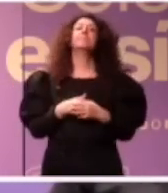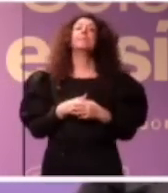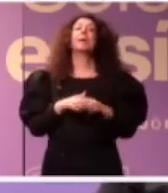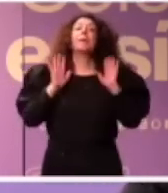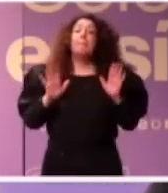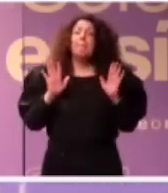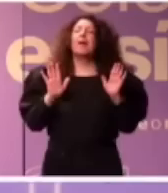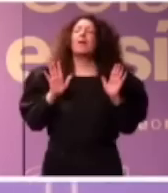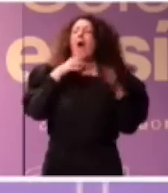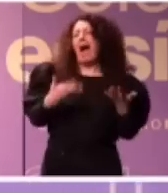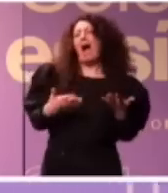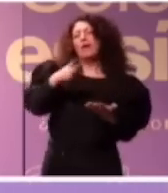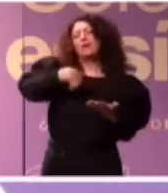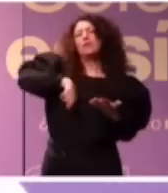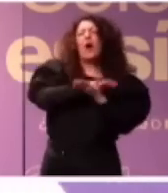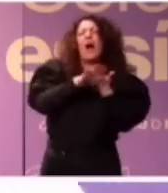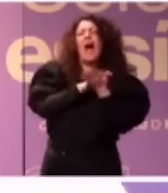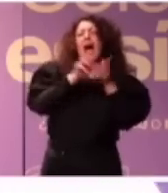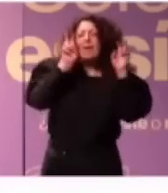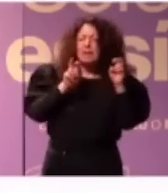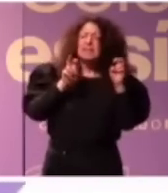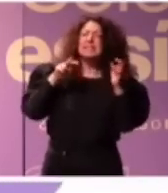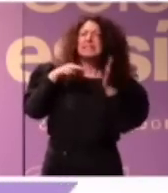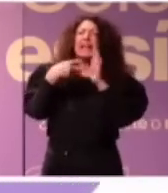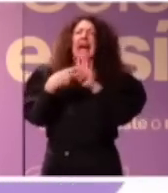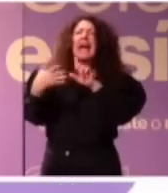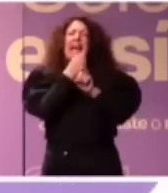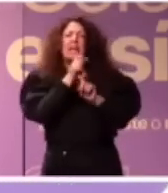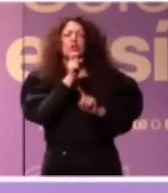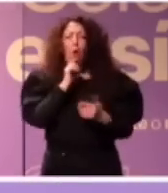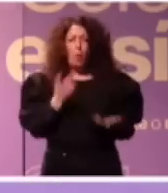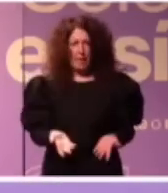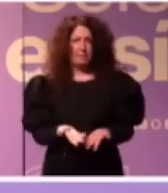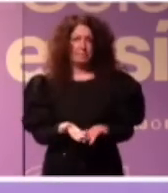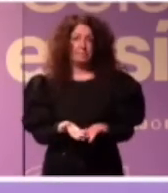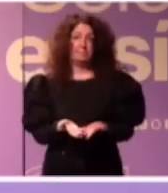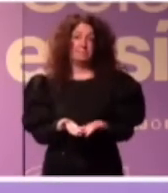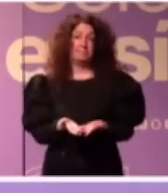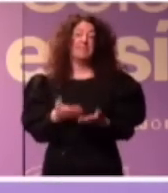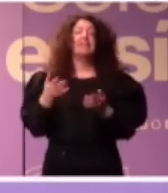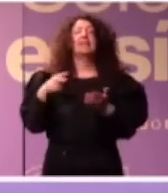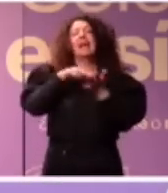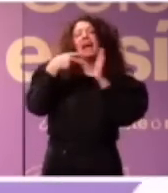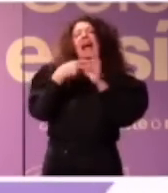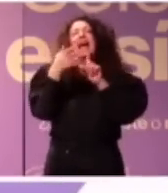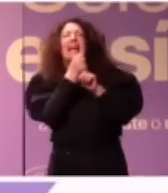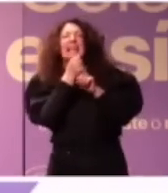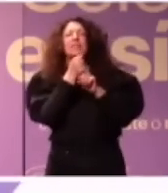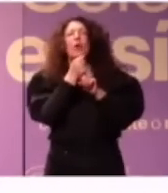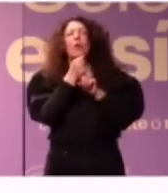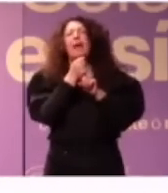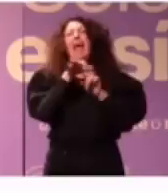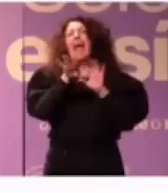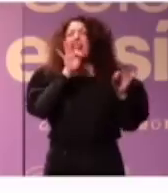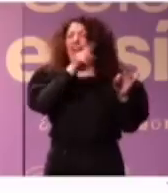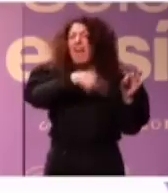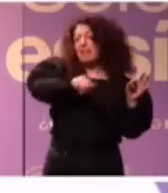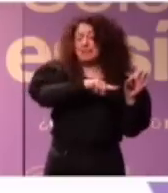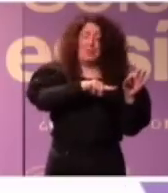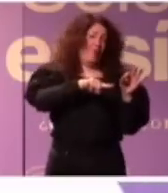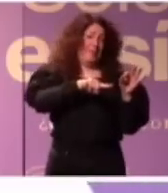Pero estamos hablando ahora de cómo podemos resolver esas decisiones